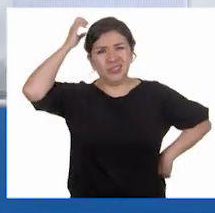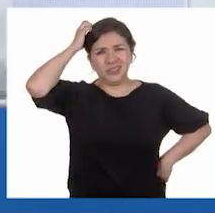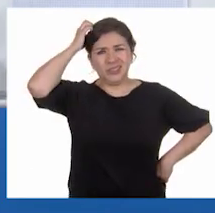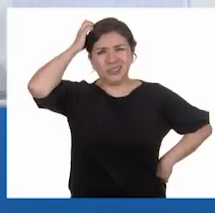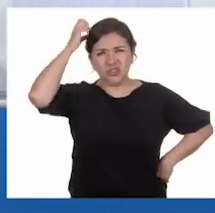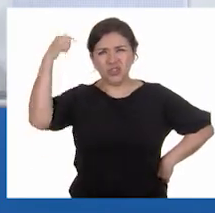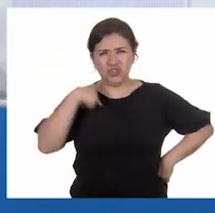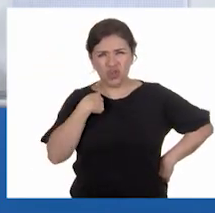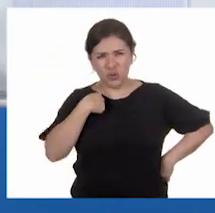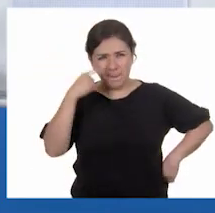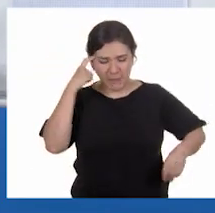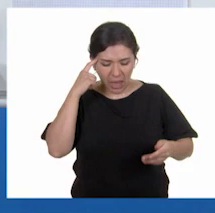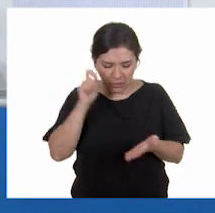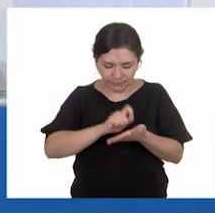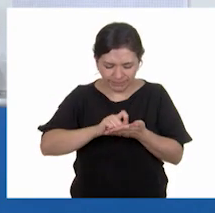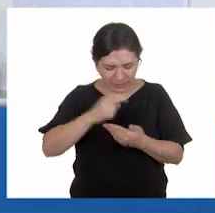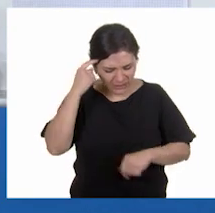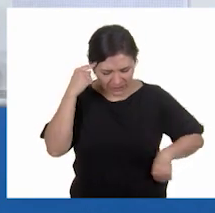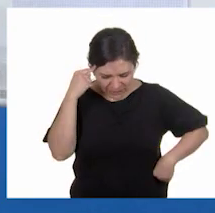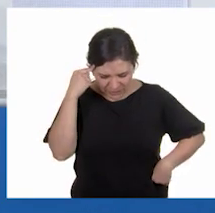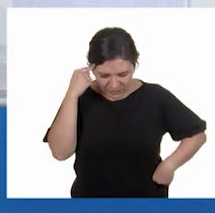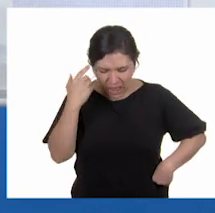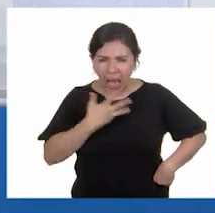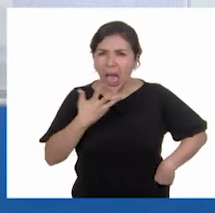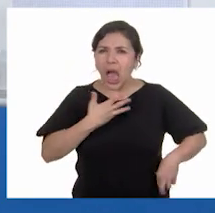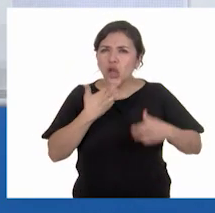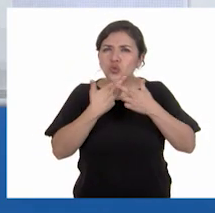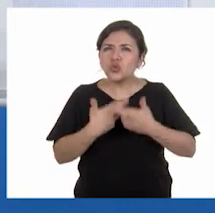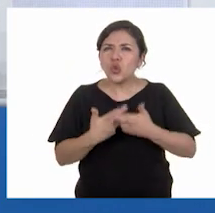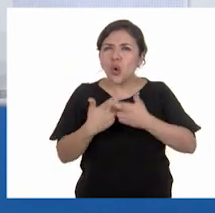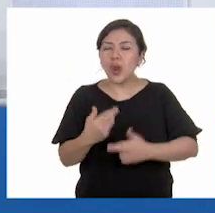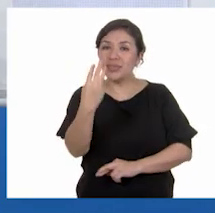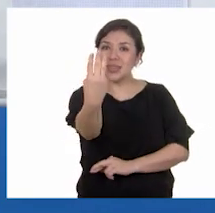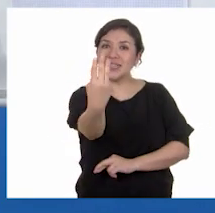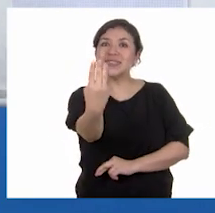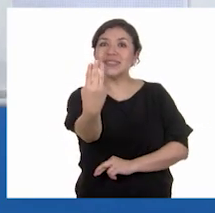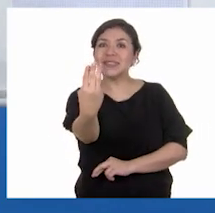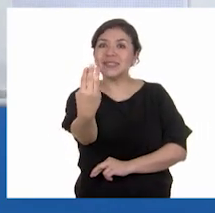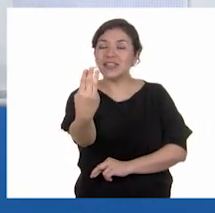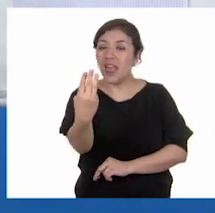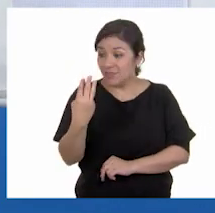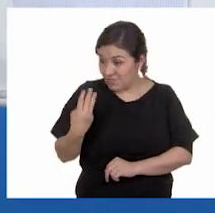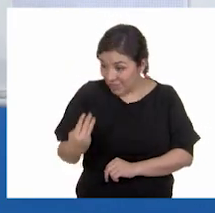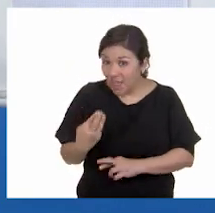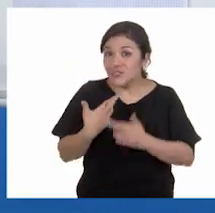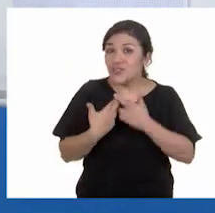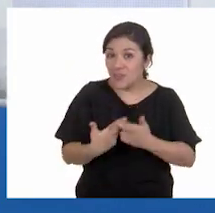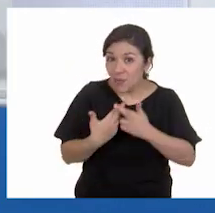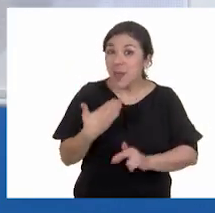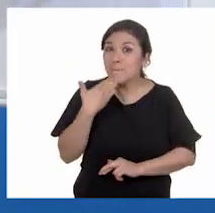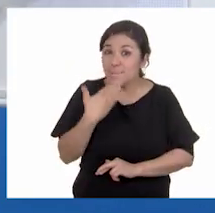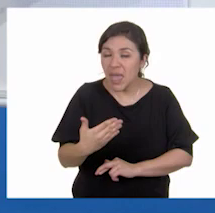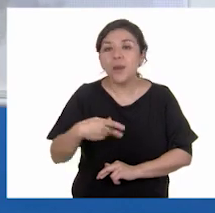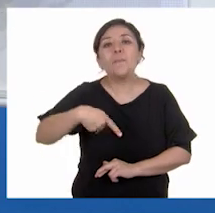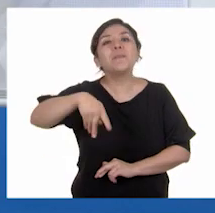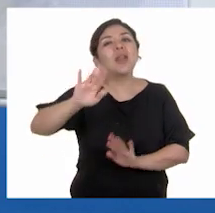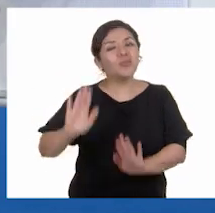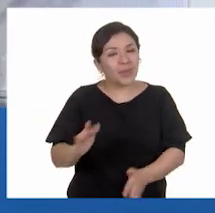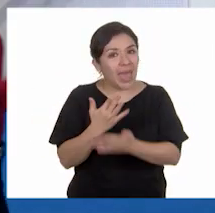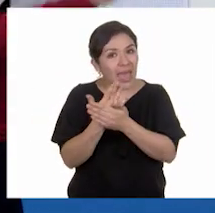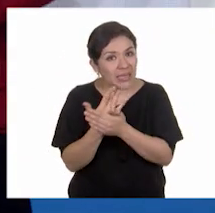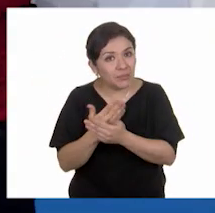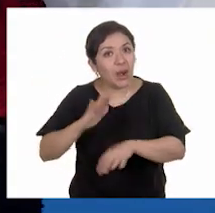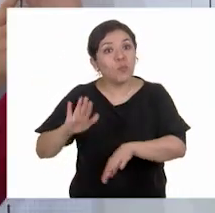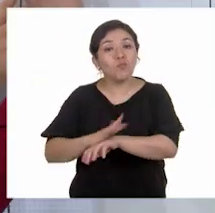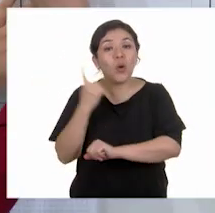Ya lo hice aquí. Y sobraron 3. Sobraron 3, muy bien, Raúl, pero espera,